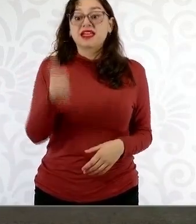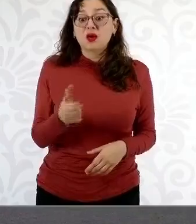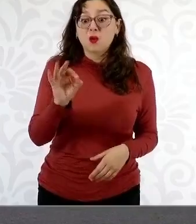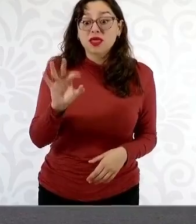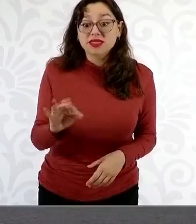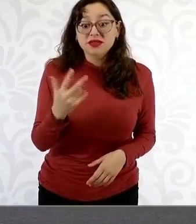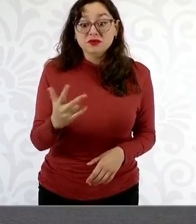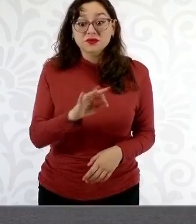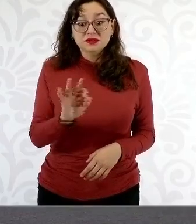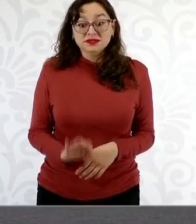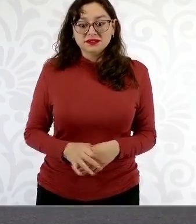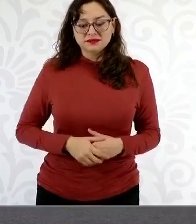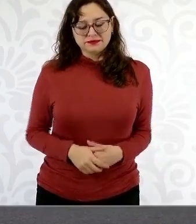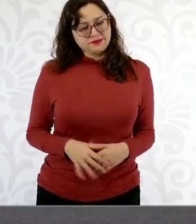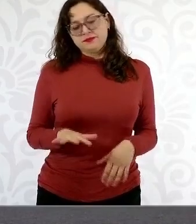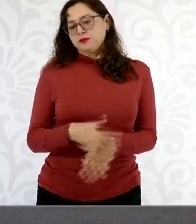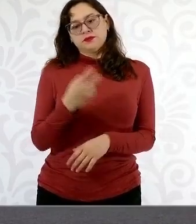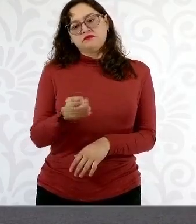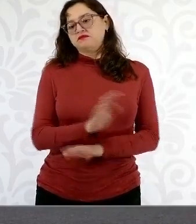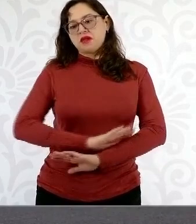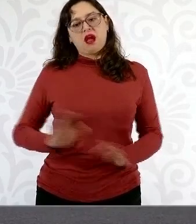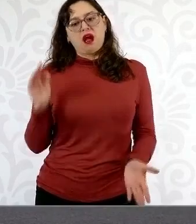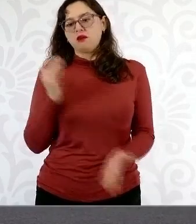48%. Por eso estamos cerrando la puerta.